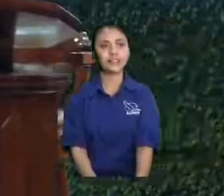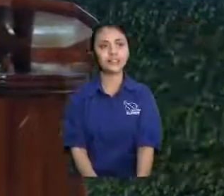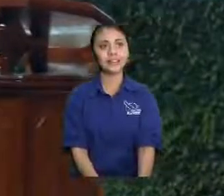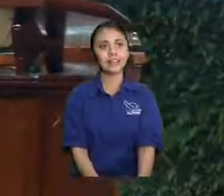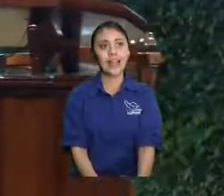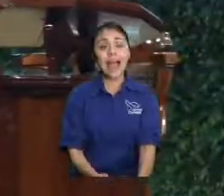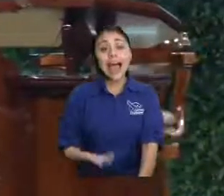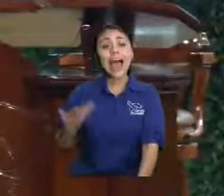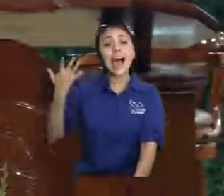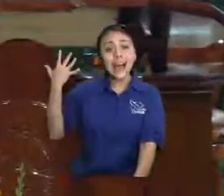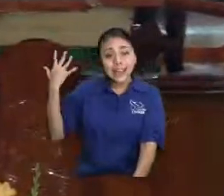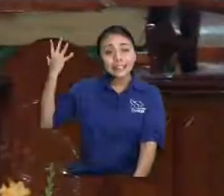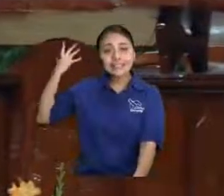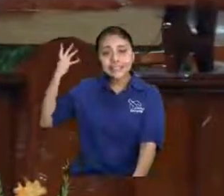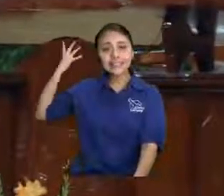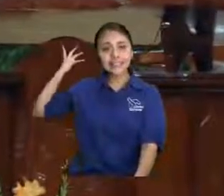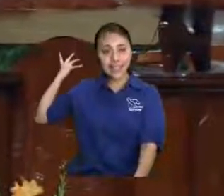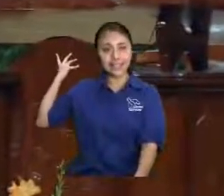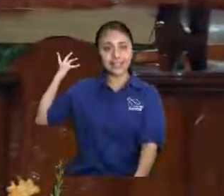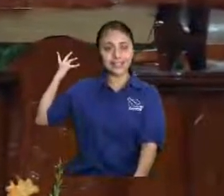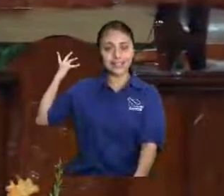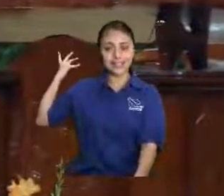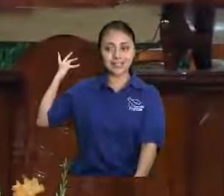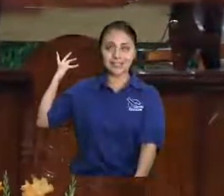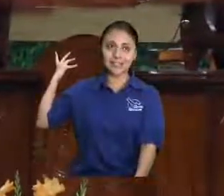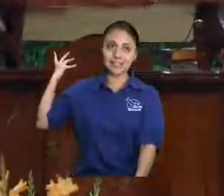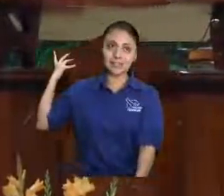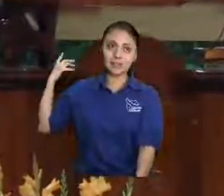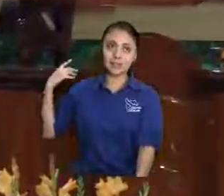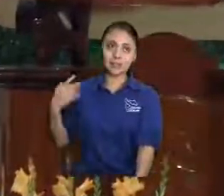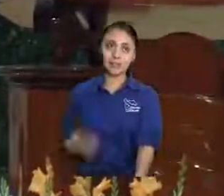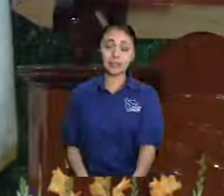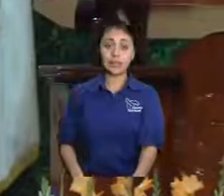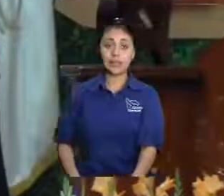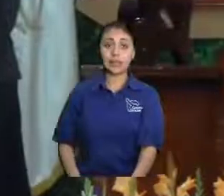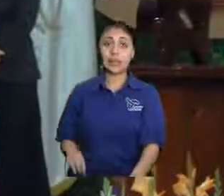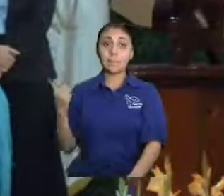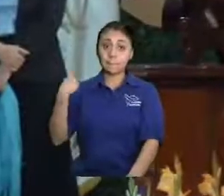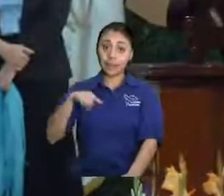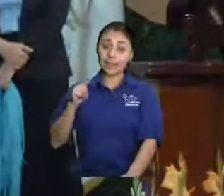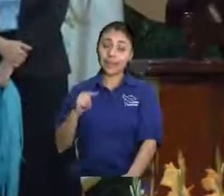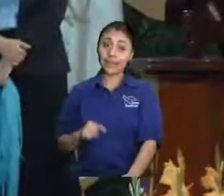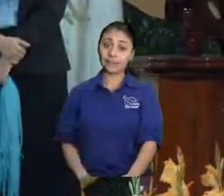En aquel tiempo, ahora ya no, pero yo, aunque todavía, en aquel tiempo para sacar pasaporte.